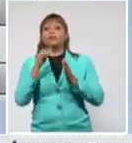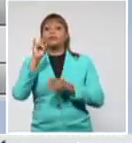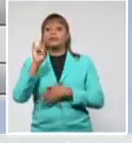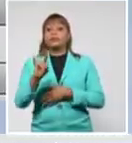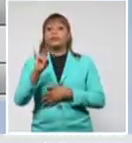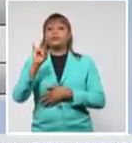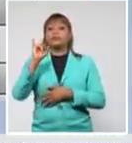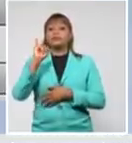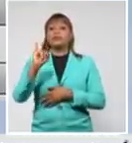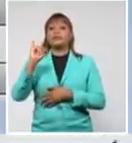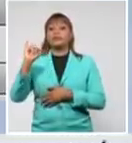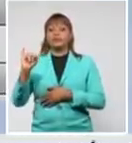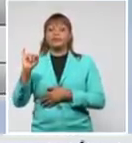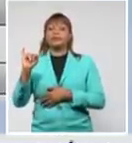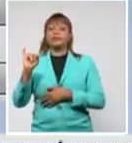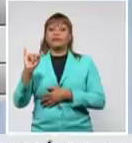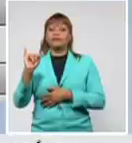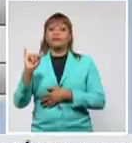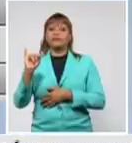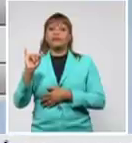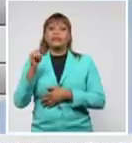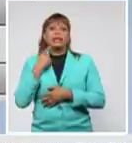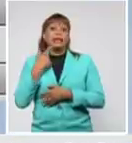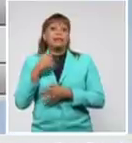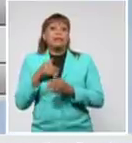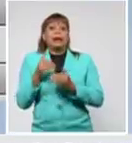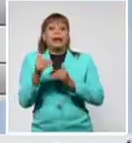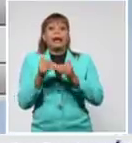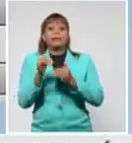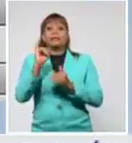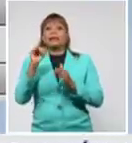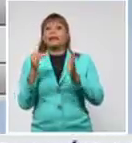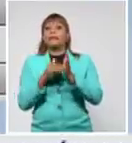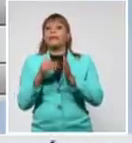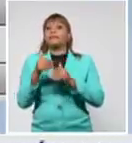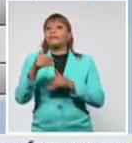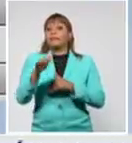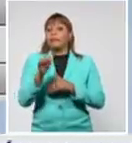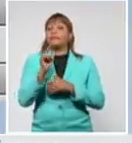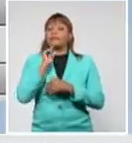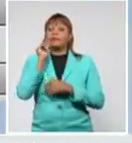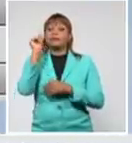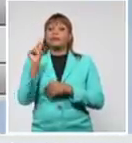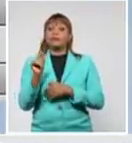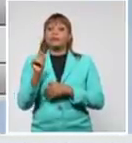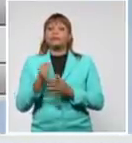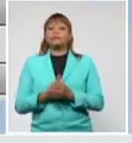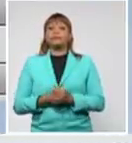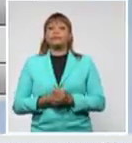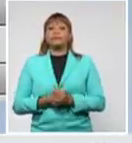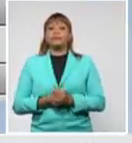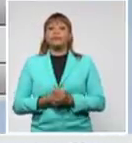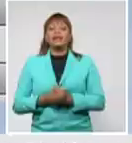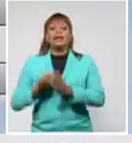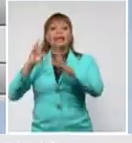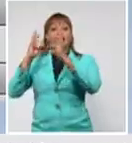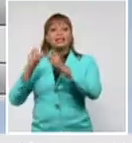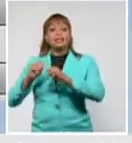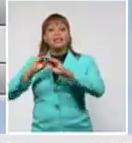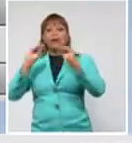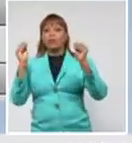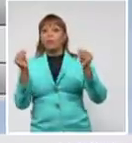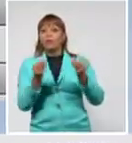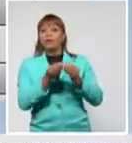5.966, casi pudiéramos decir que 6.000 personas fallecieron ayer, y la cifra acumulada es de